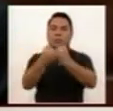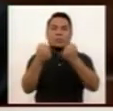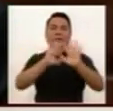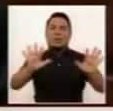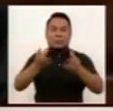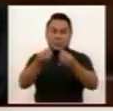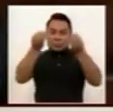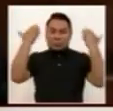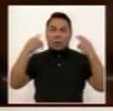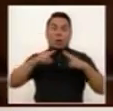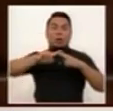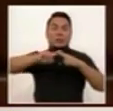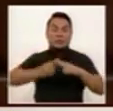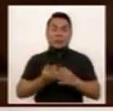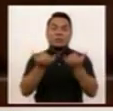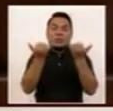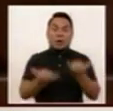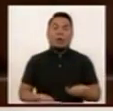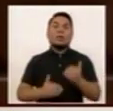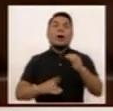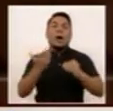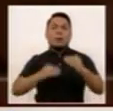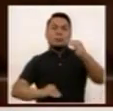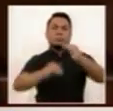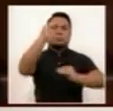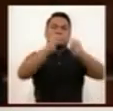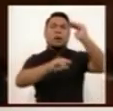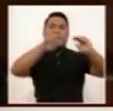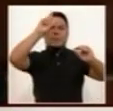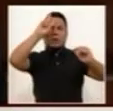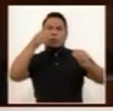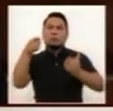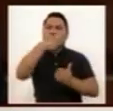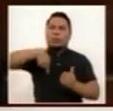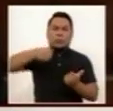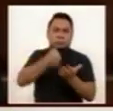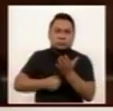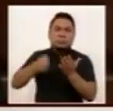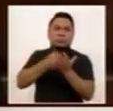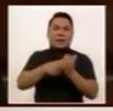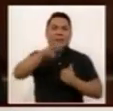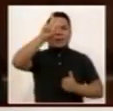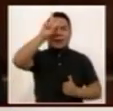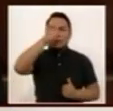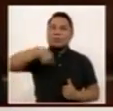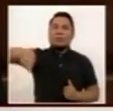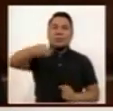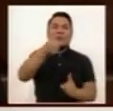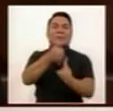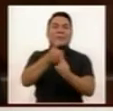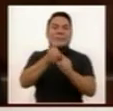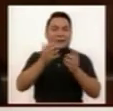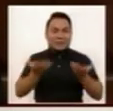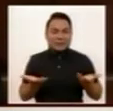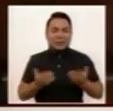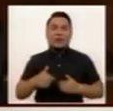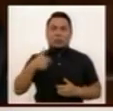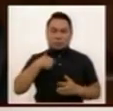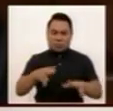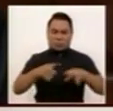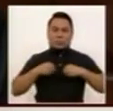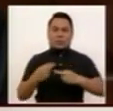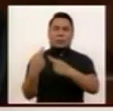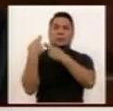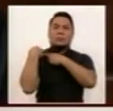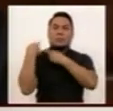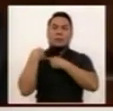a construir el país justo y pujante que nos merecemos. Estoy dispuesto a asumir la responsabilidad que marca